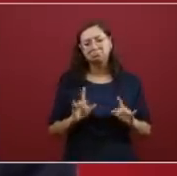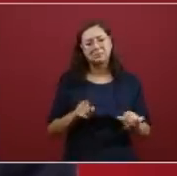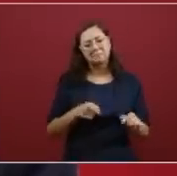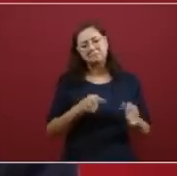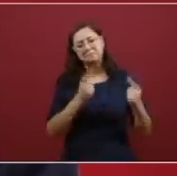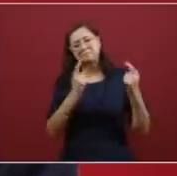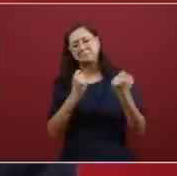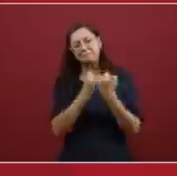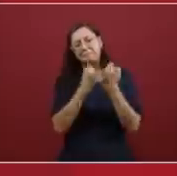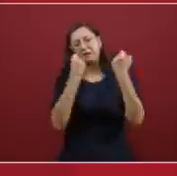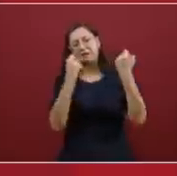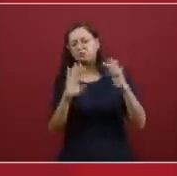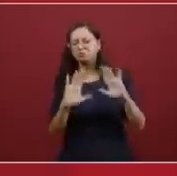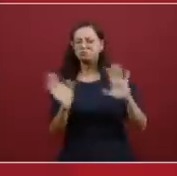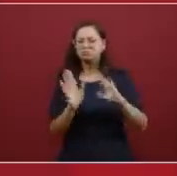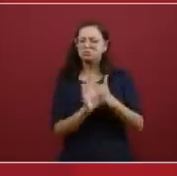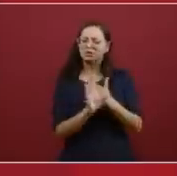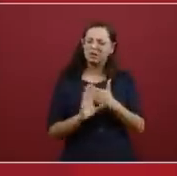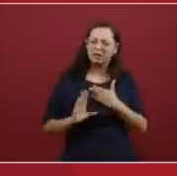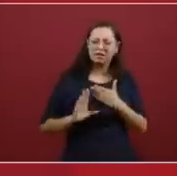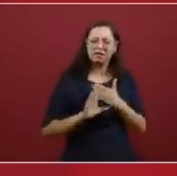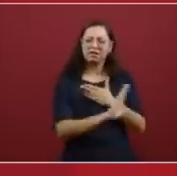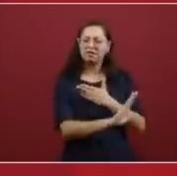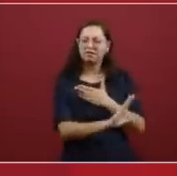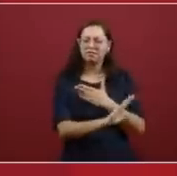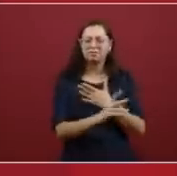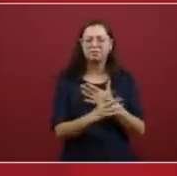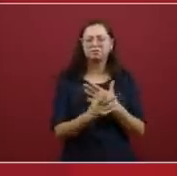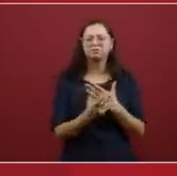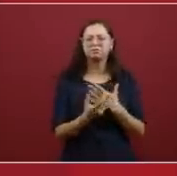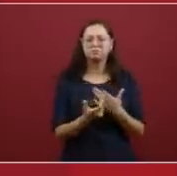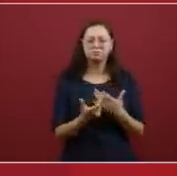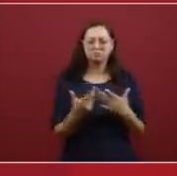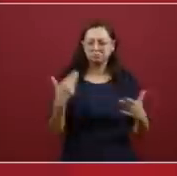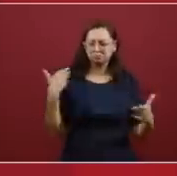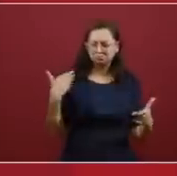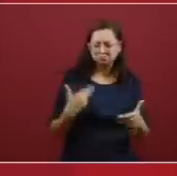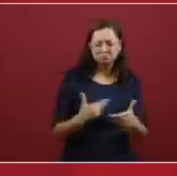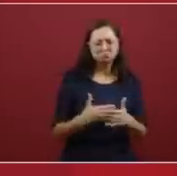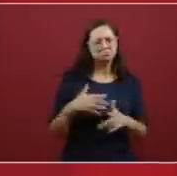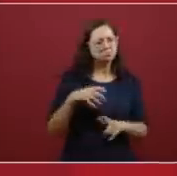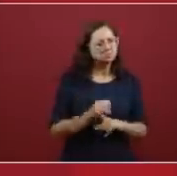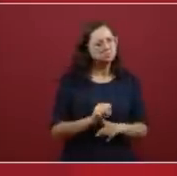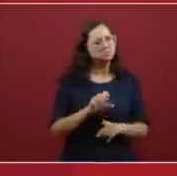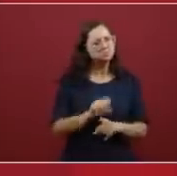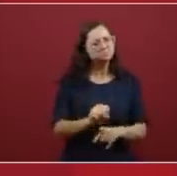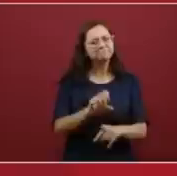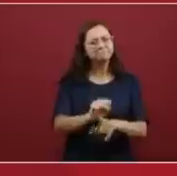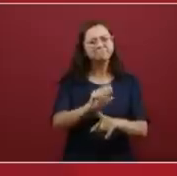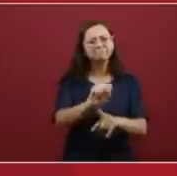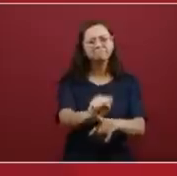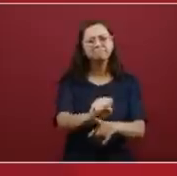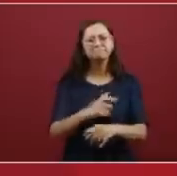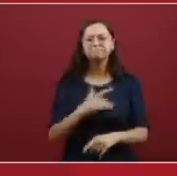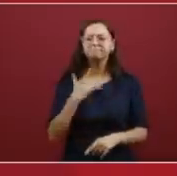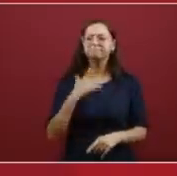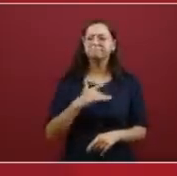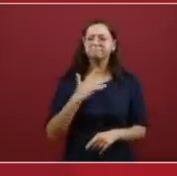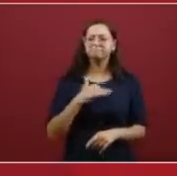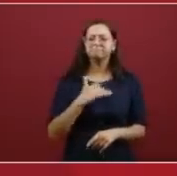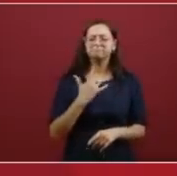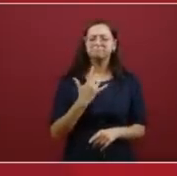desencuentros. Ya lo que se logró, consideramos, fue